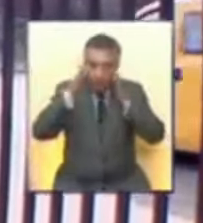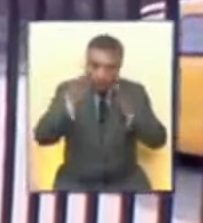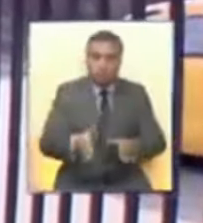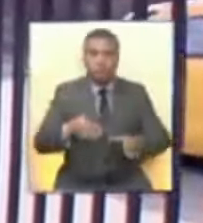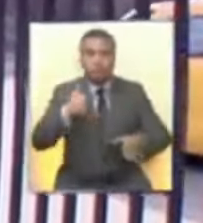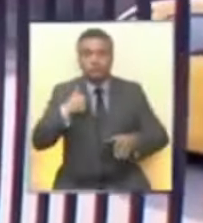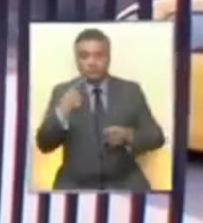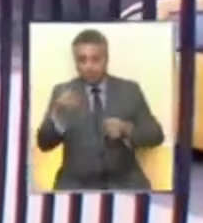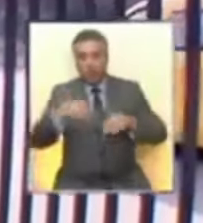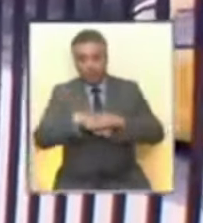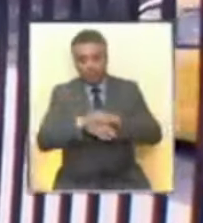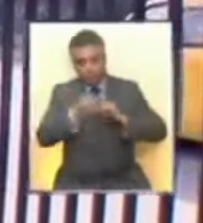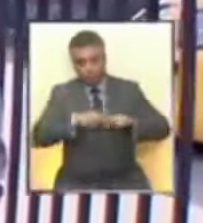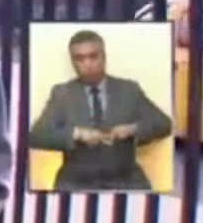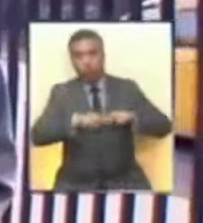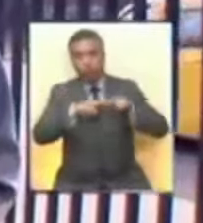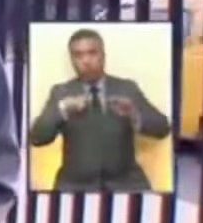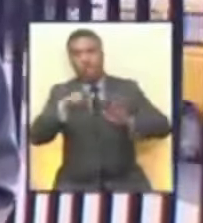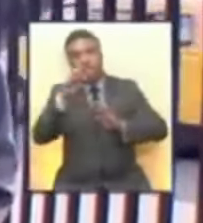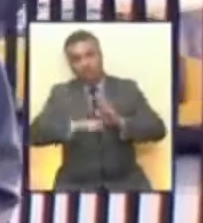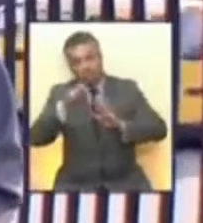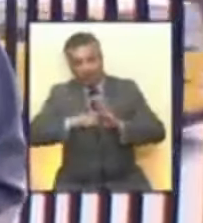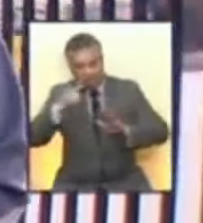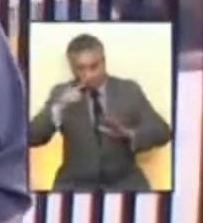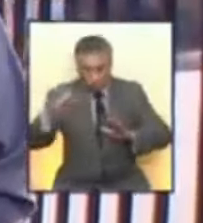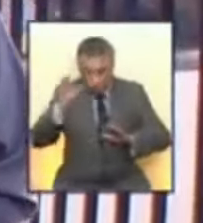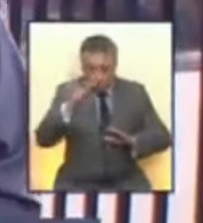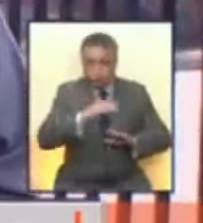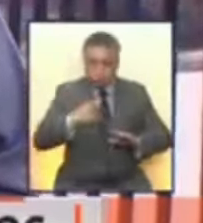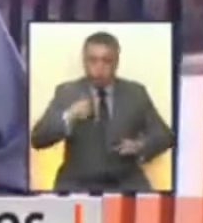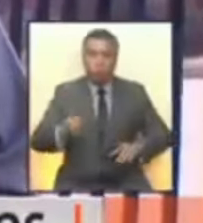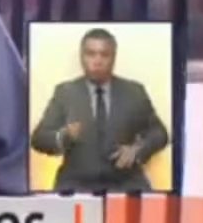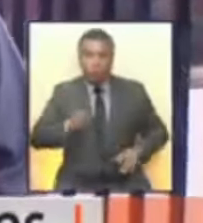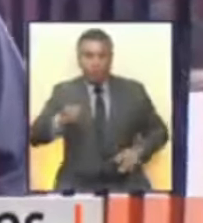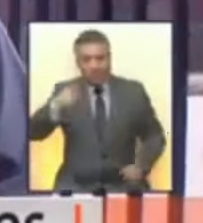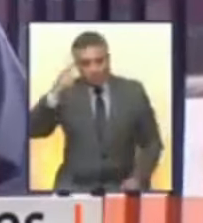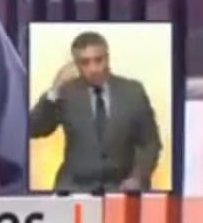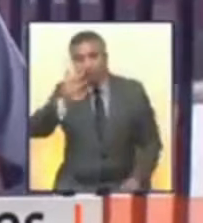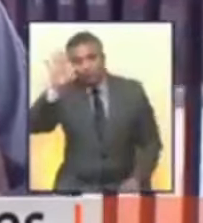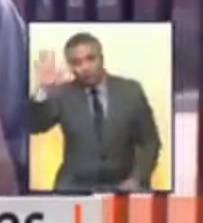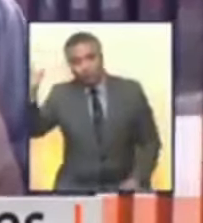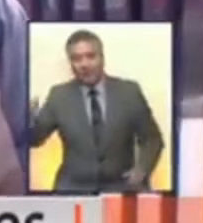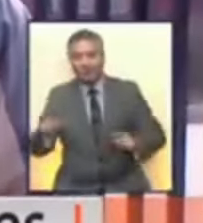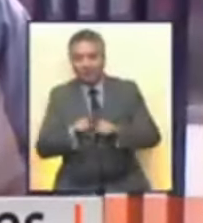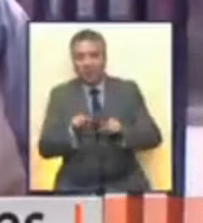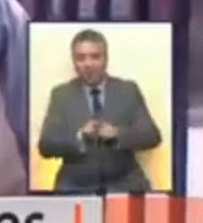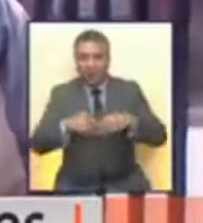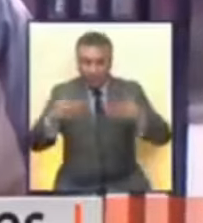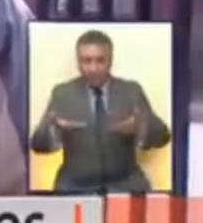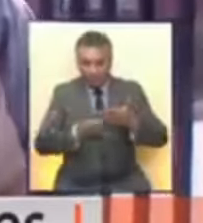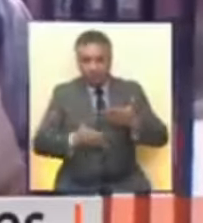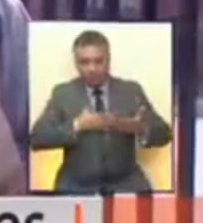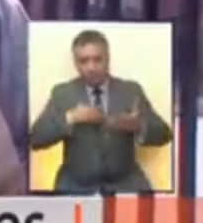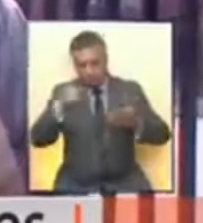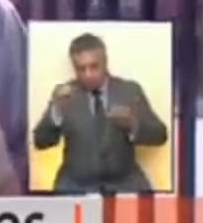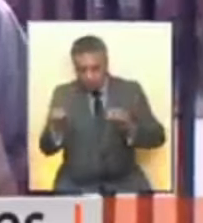mis ahorros que me quedaban y levantar proyectos, poder cumplir en un fondo estos sueños, pues, tratar de dejar un poco de legado y aportar un grito de